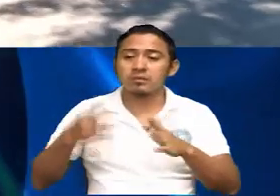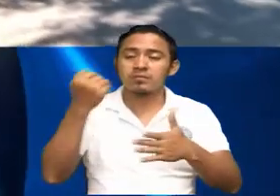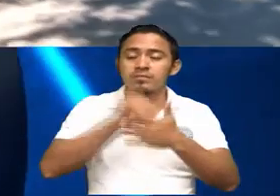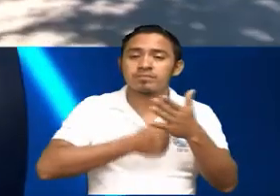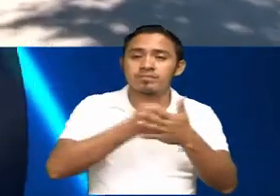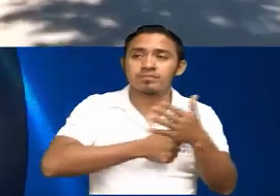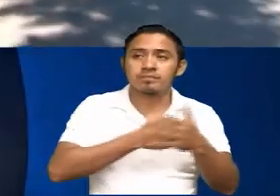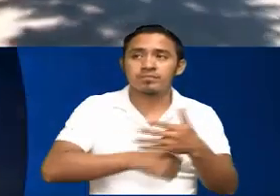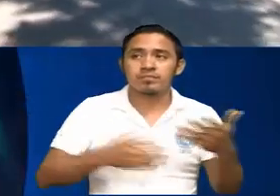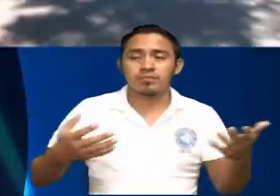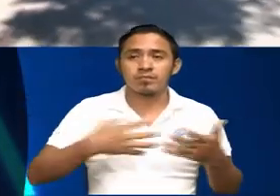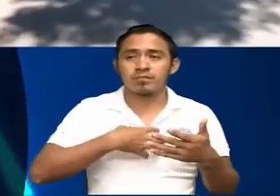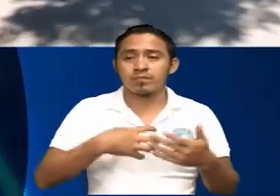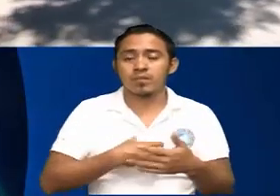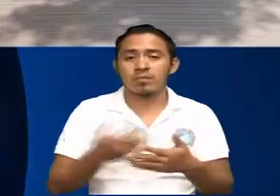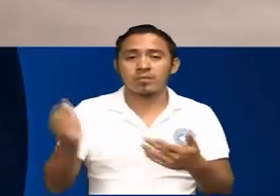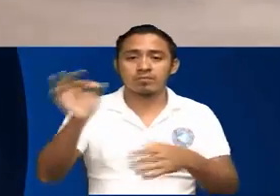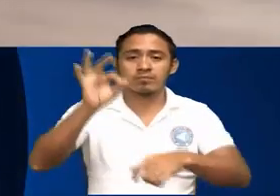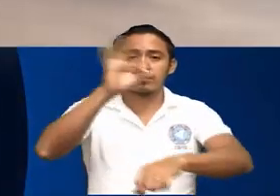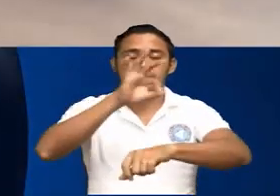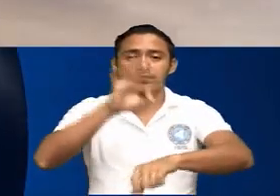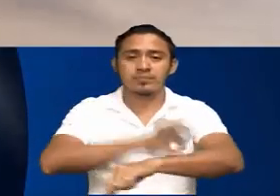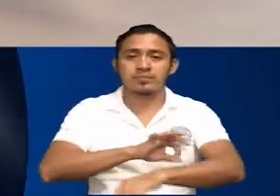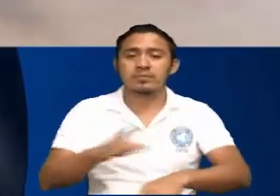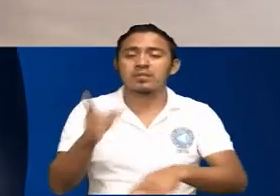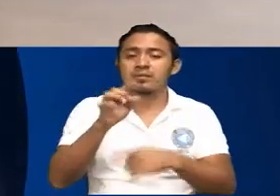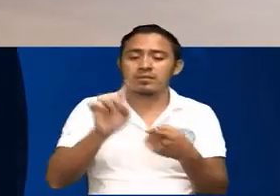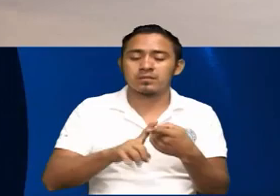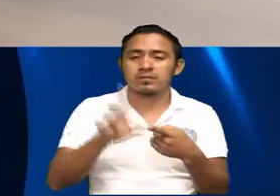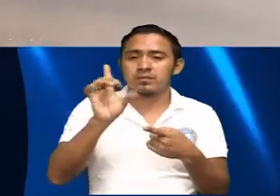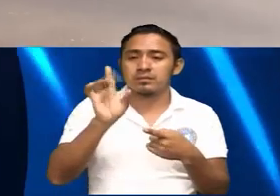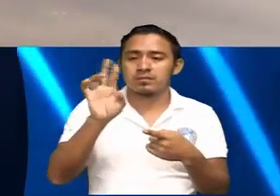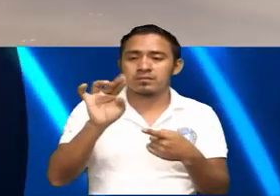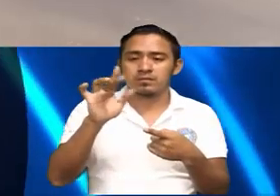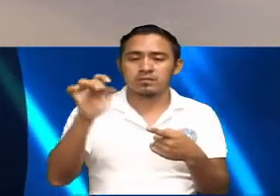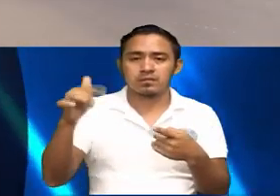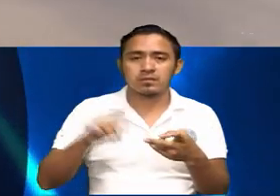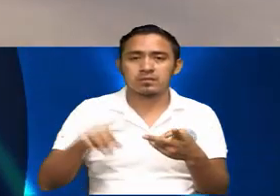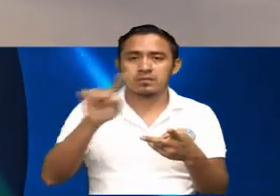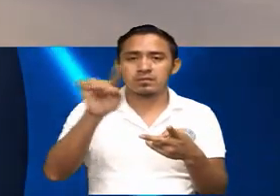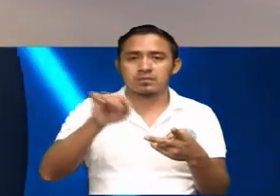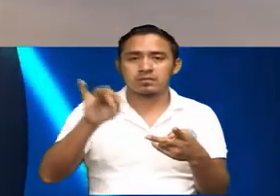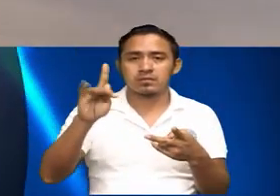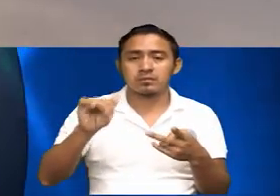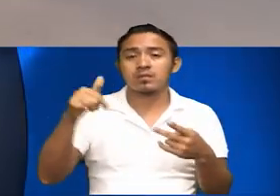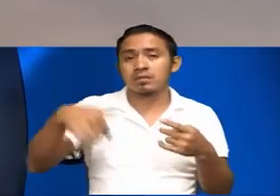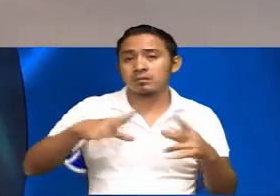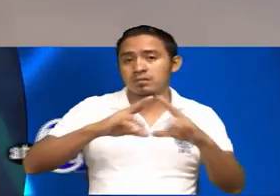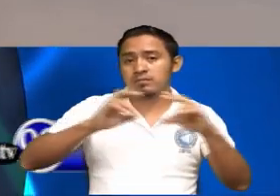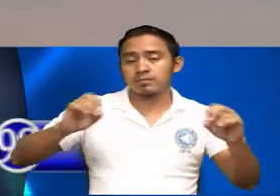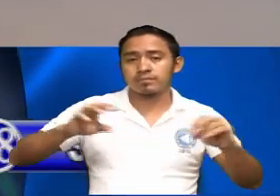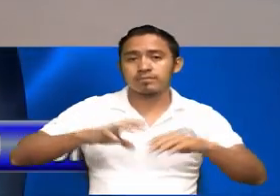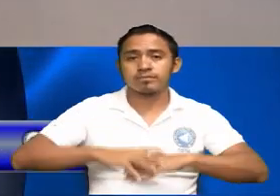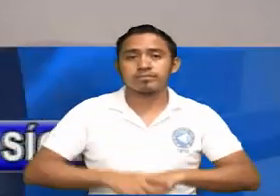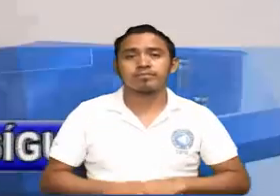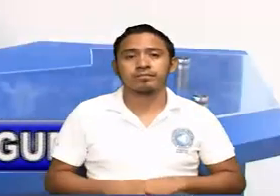más eficazmente contra el mosquito transmisor de dengue, chikungunya y zika en nuestro país.